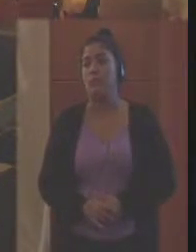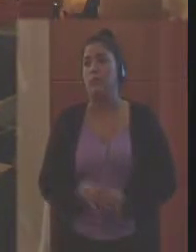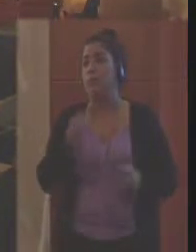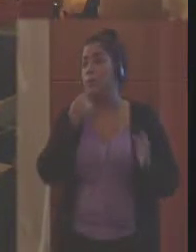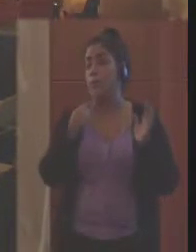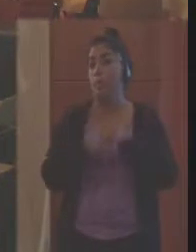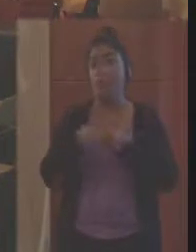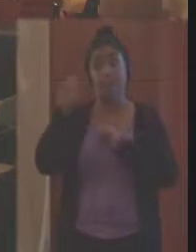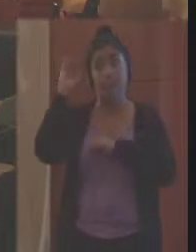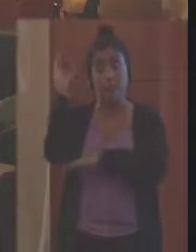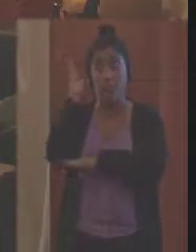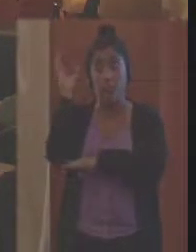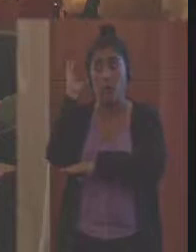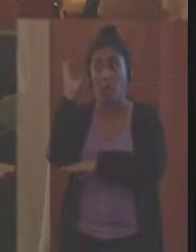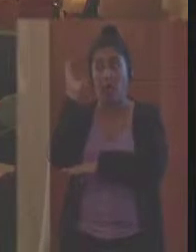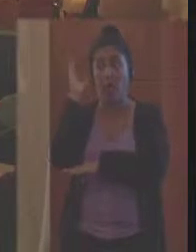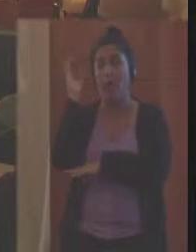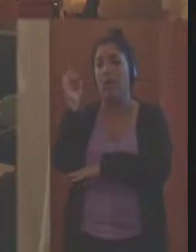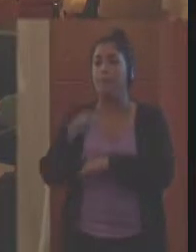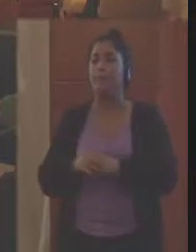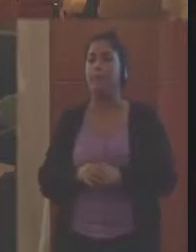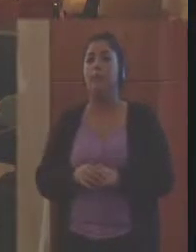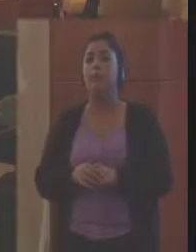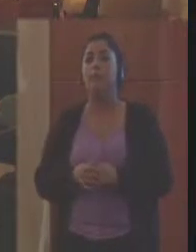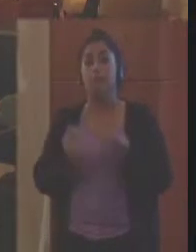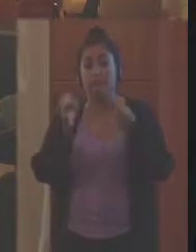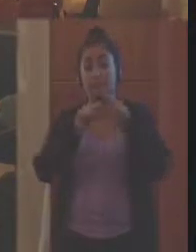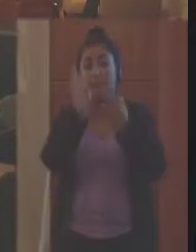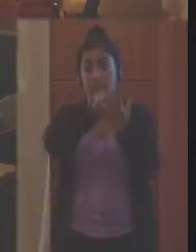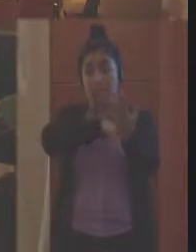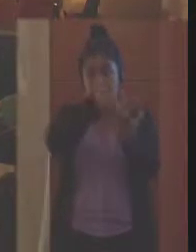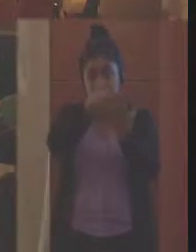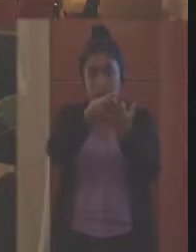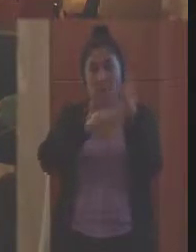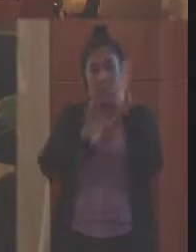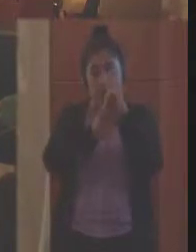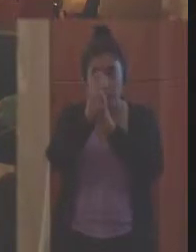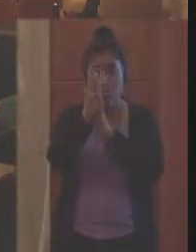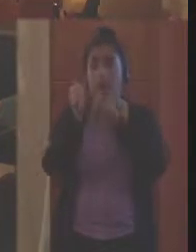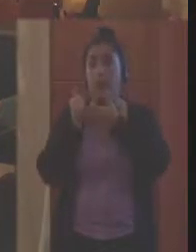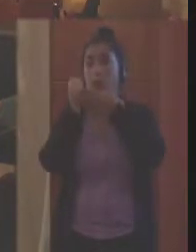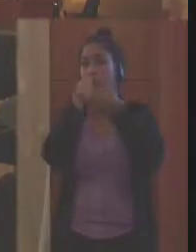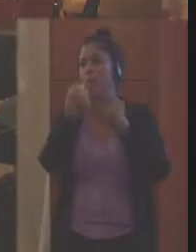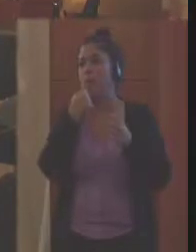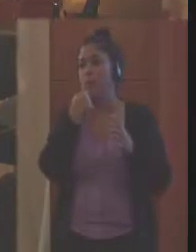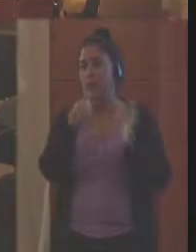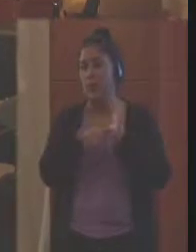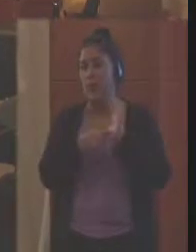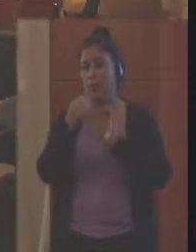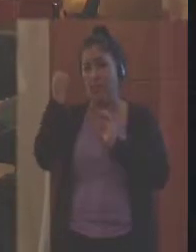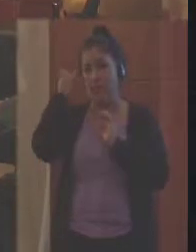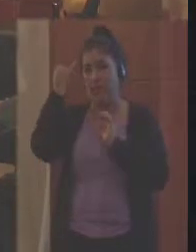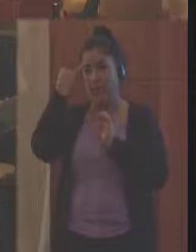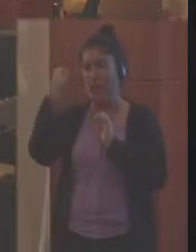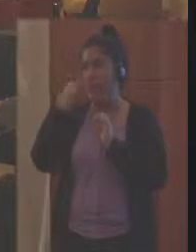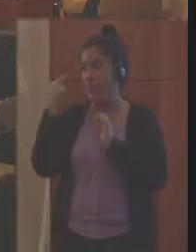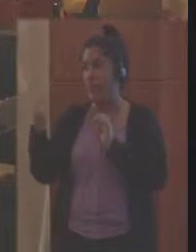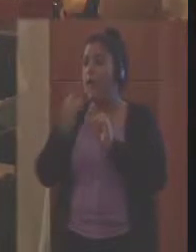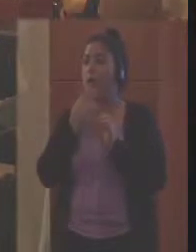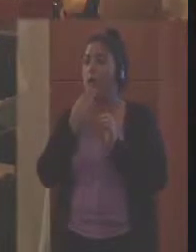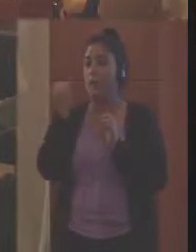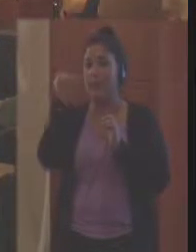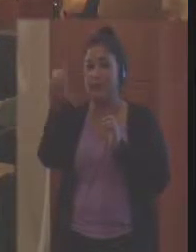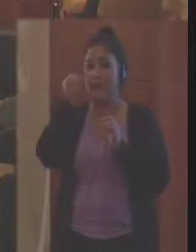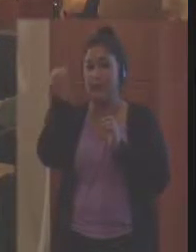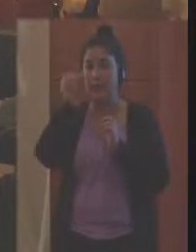la coherencia que tiene ese esquema con el plan de desarrollo. Por eso el verdecito cuando lo chulean es porque está y hace parte de uno de